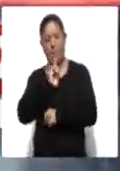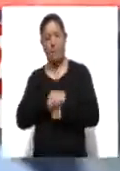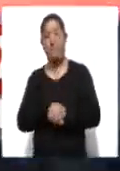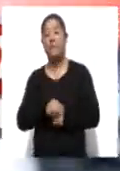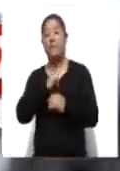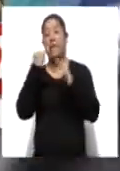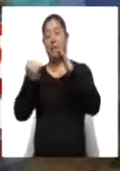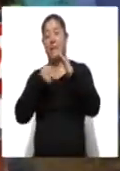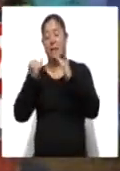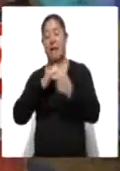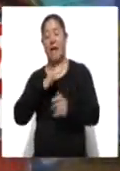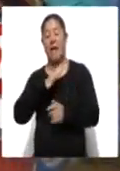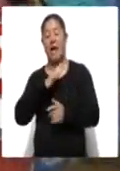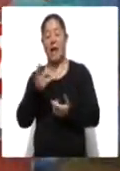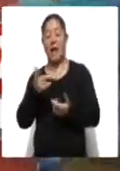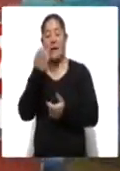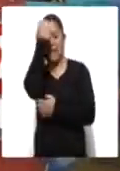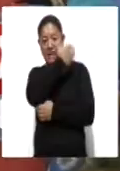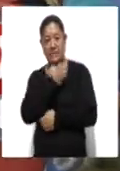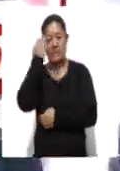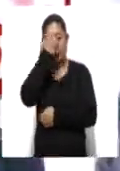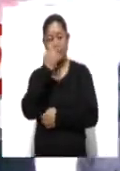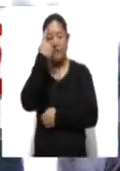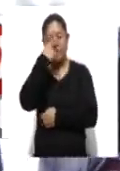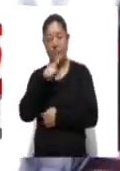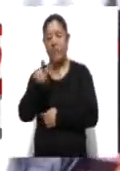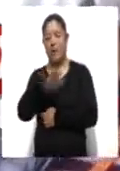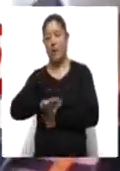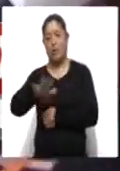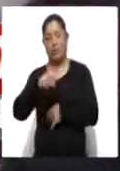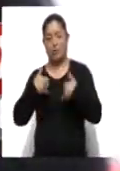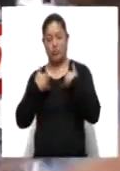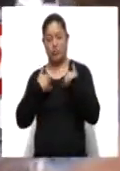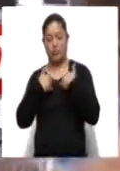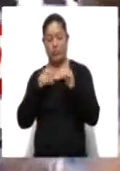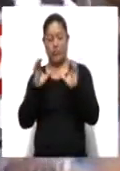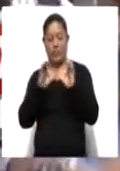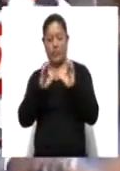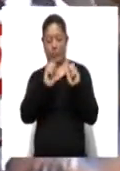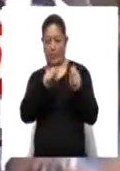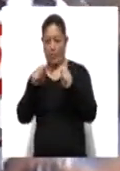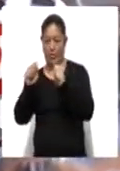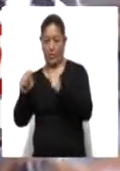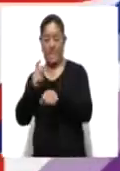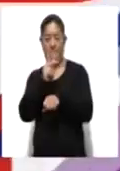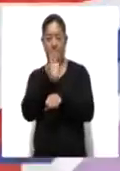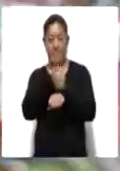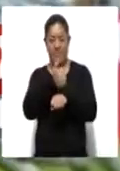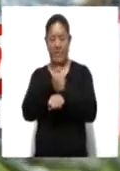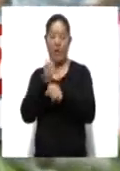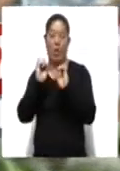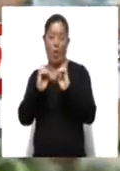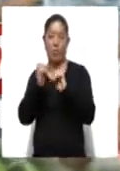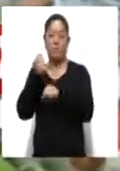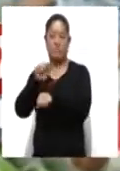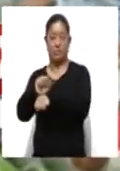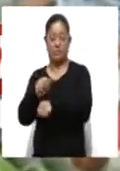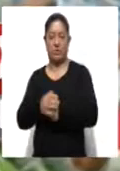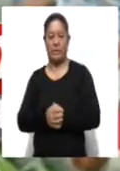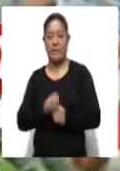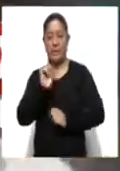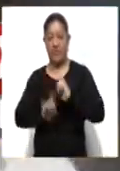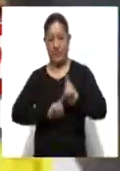ITEA Jornada Nacional de Aplicación de Exámenes para Estudiantes a certificar primaria o secundaria. En